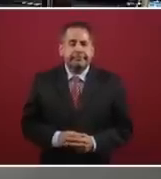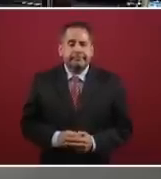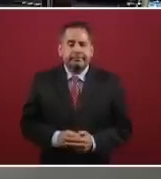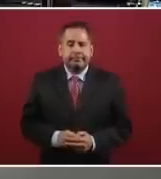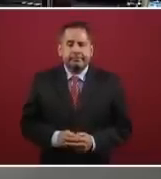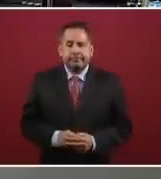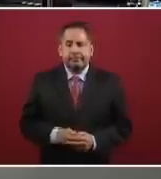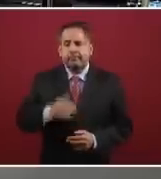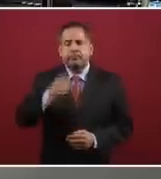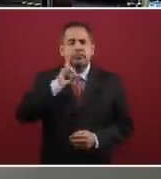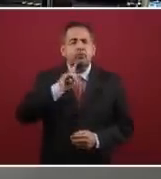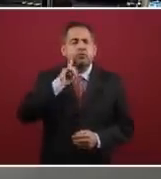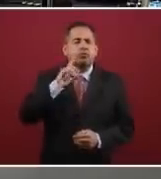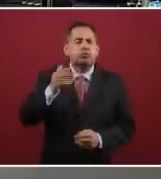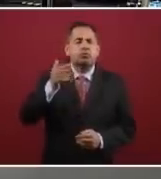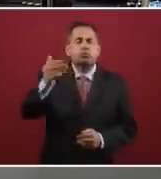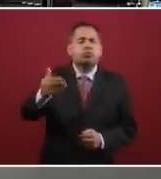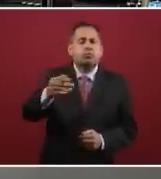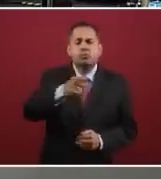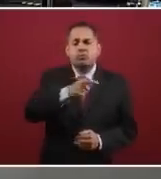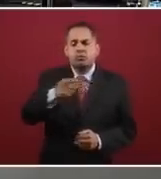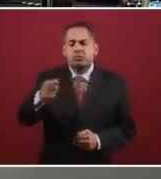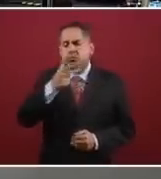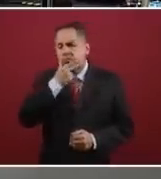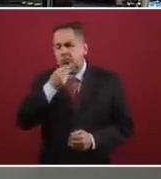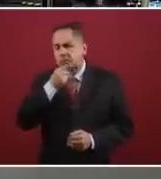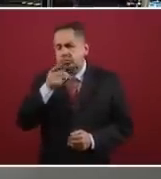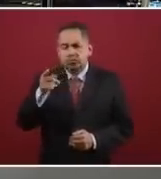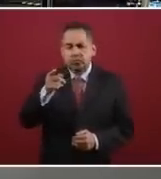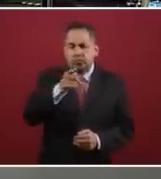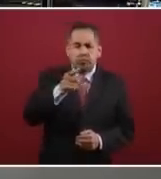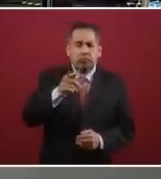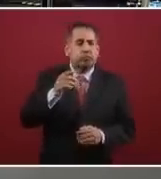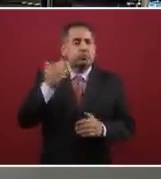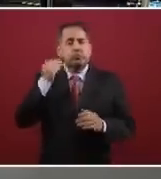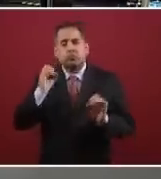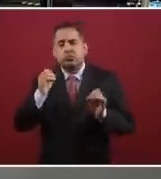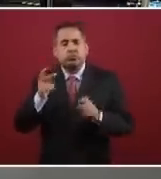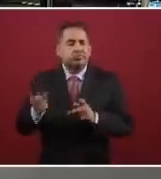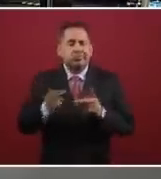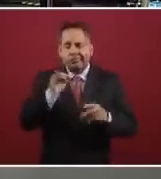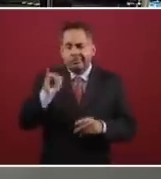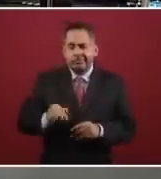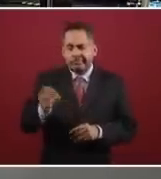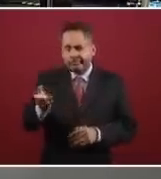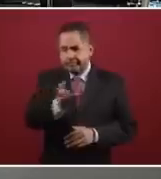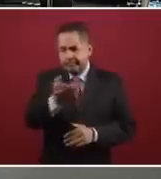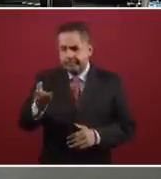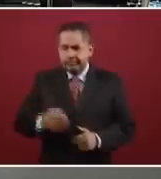Gracias. A ver, de las mujeres y hombres que no han preguntado nunca,